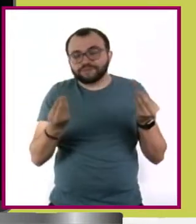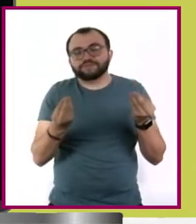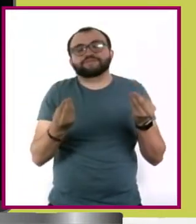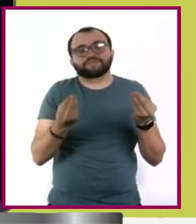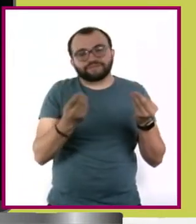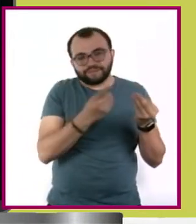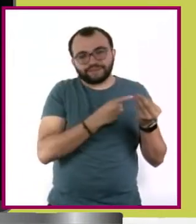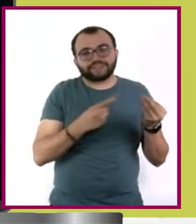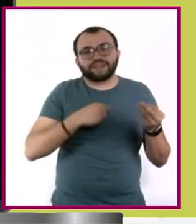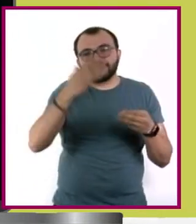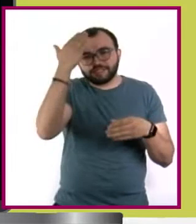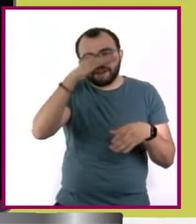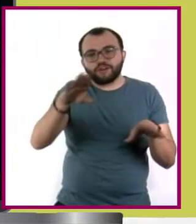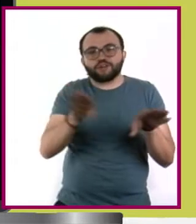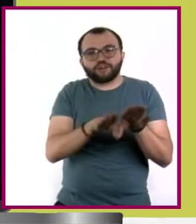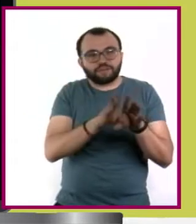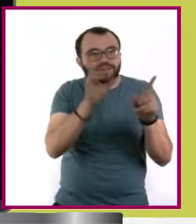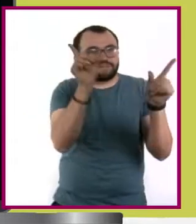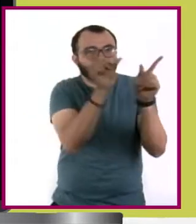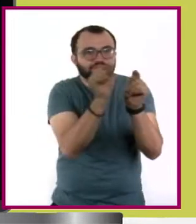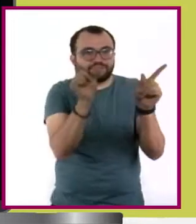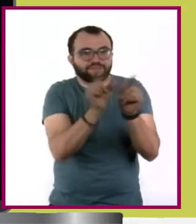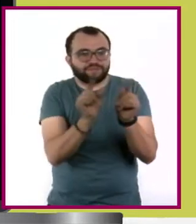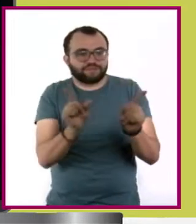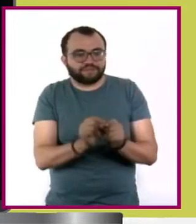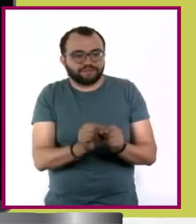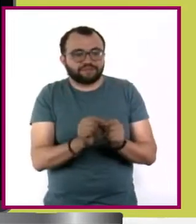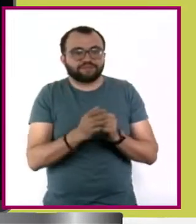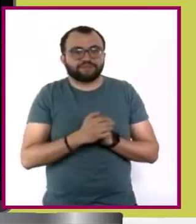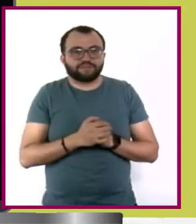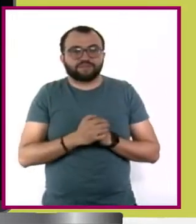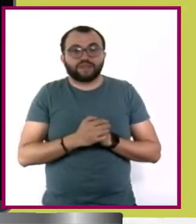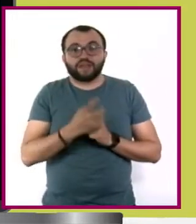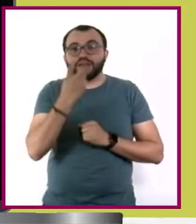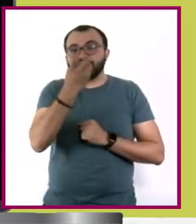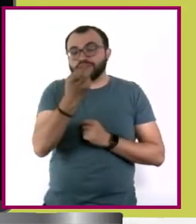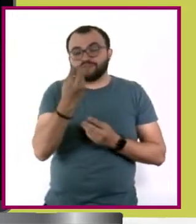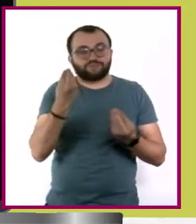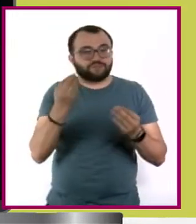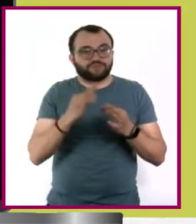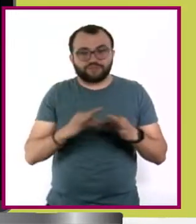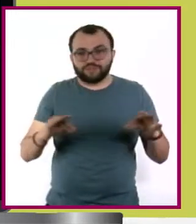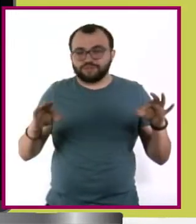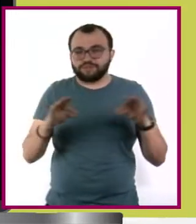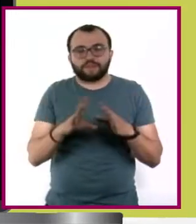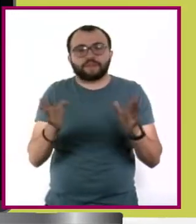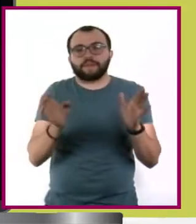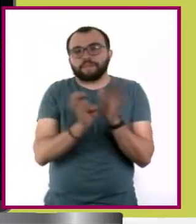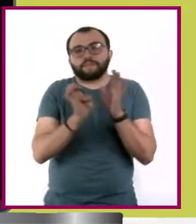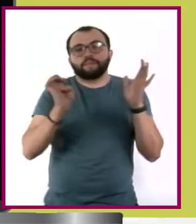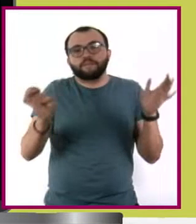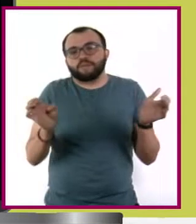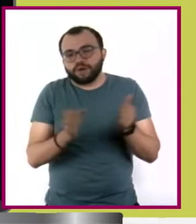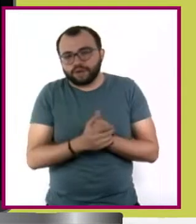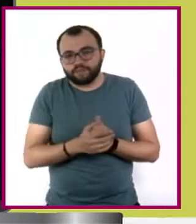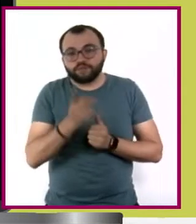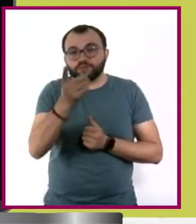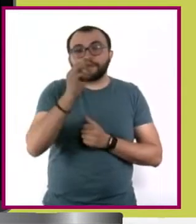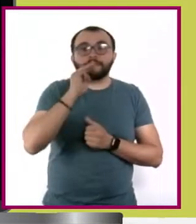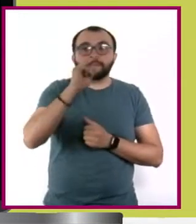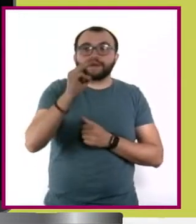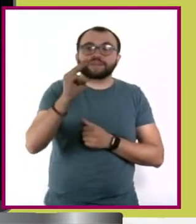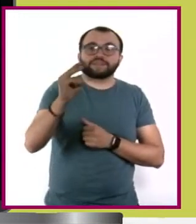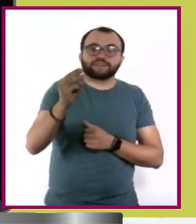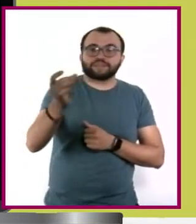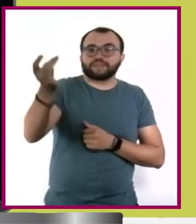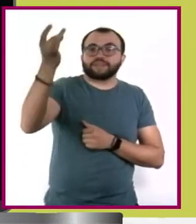saber concretarlas, resumirlas. Es algo tan importante como, por ejemplo, si tú recibes un mensaje de